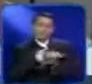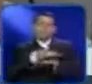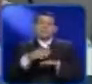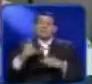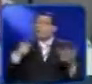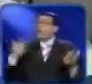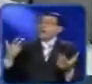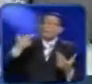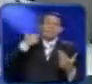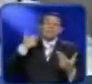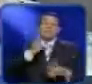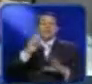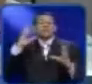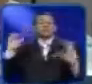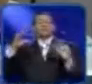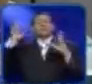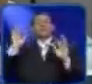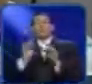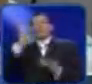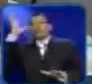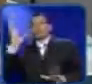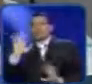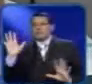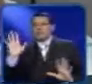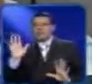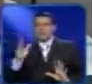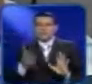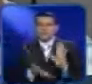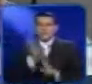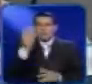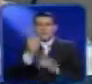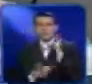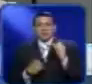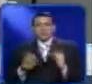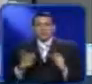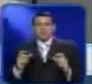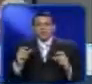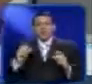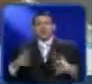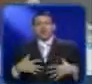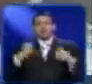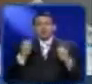pero gracias a Dios no pasó a mayores. Pero el sustito lo pasa. Fue